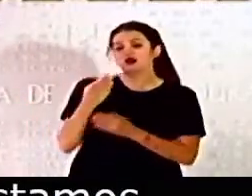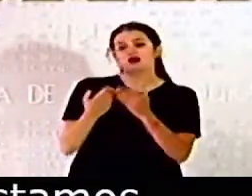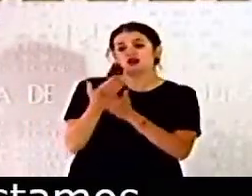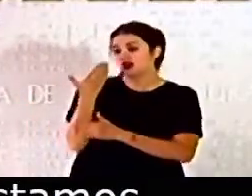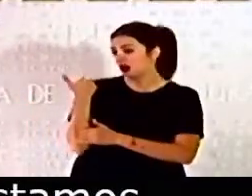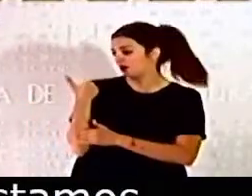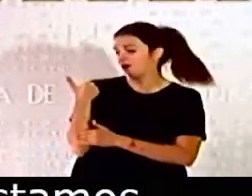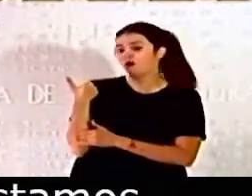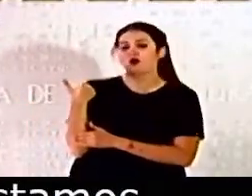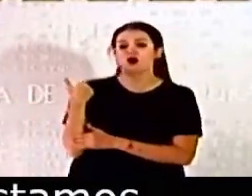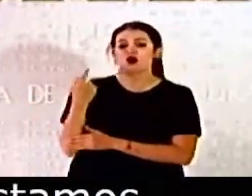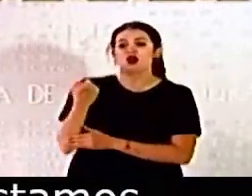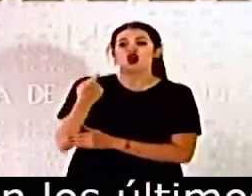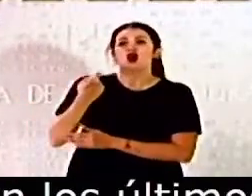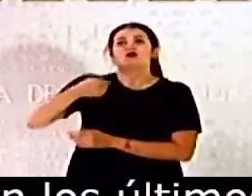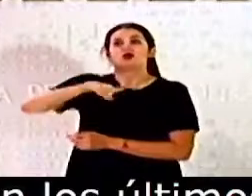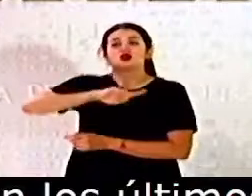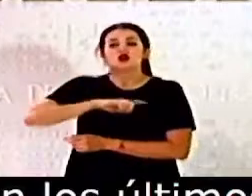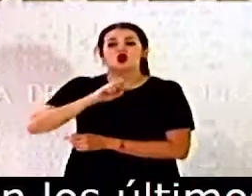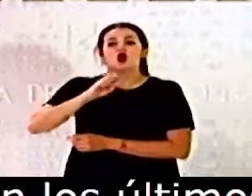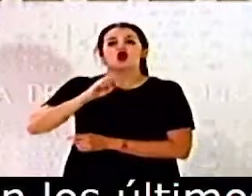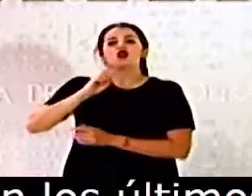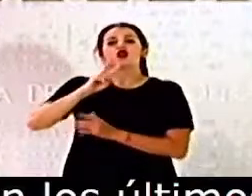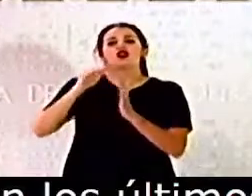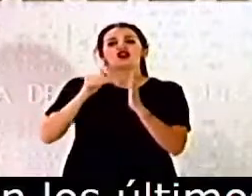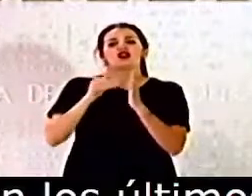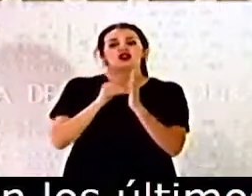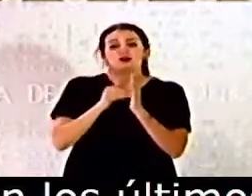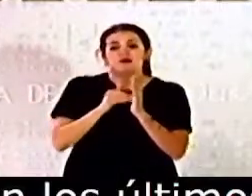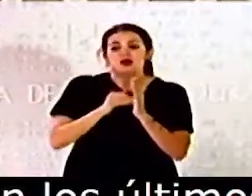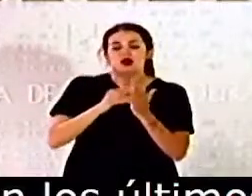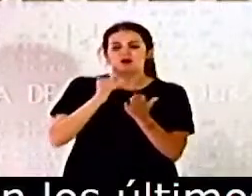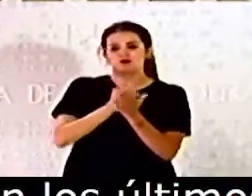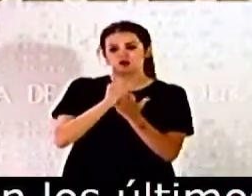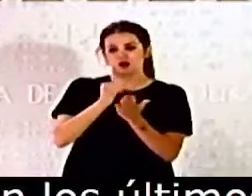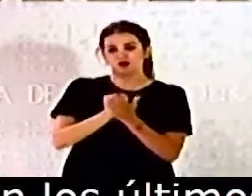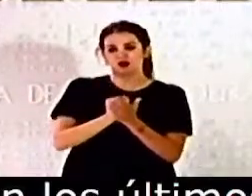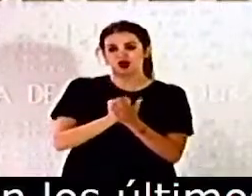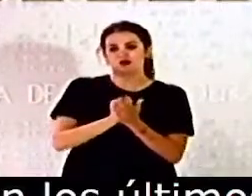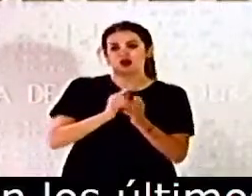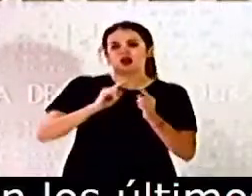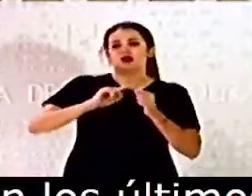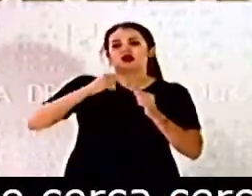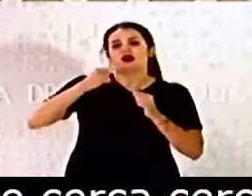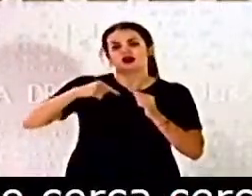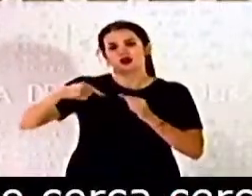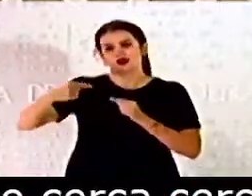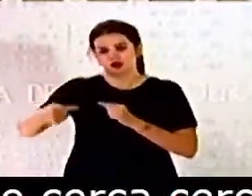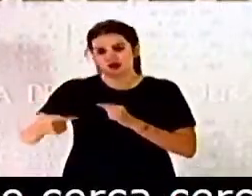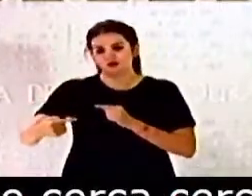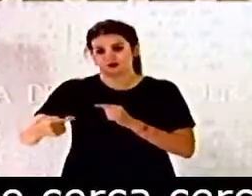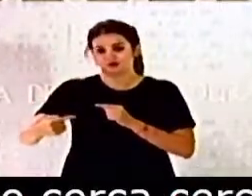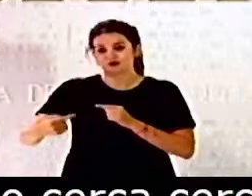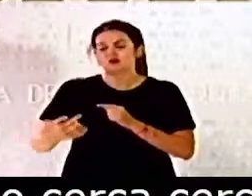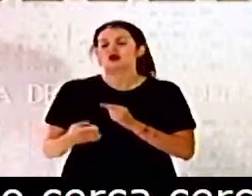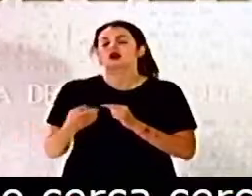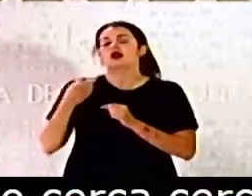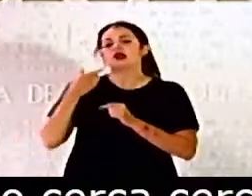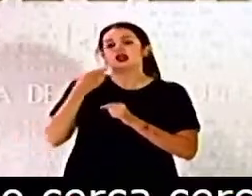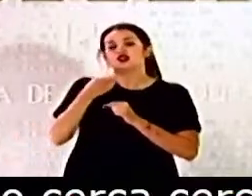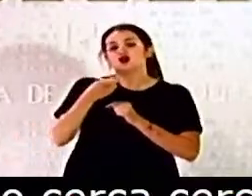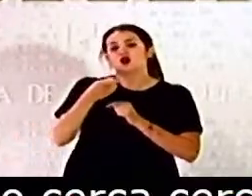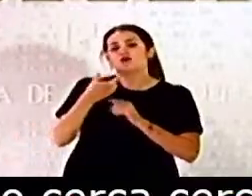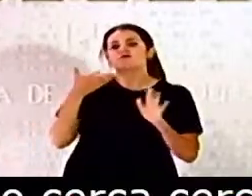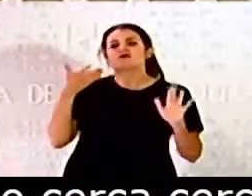hecho cerca de 12.000 pruebas entre los 2 días, cerca de 12.000 pruebas diagnósticas de infección activa. Eso nos